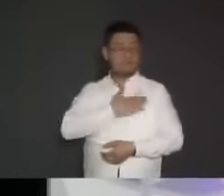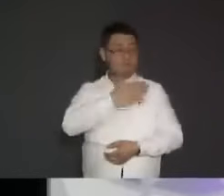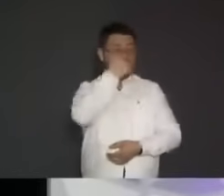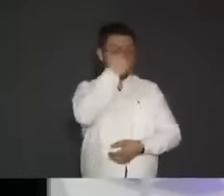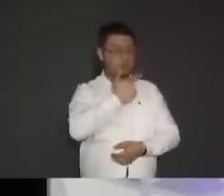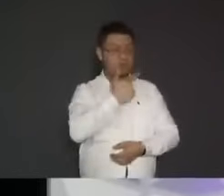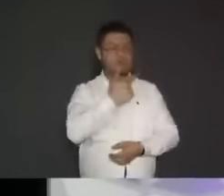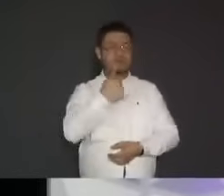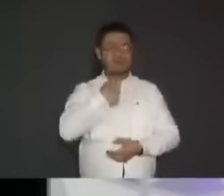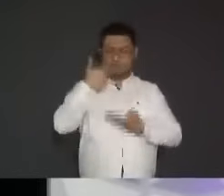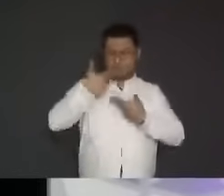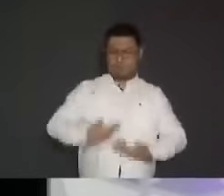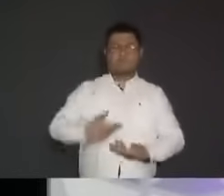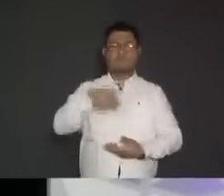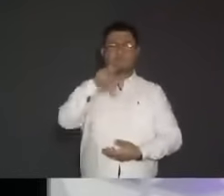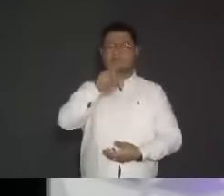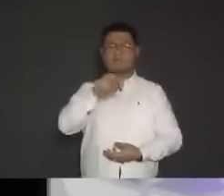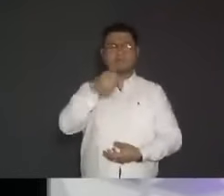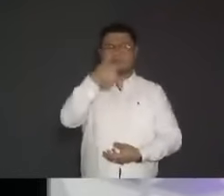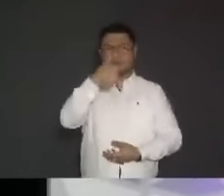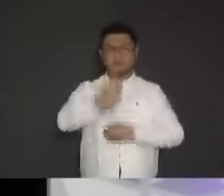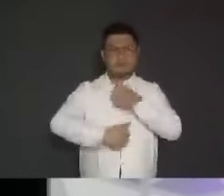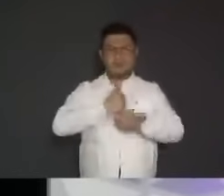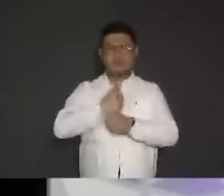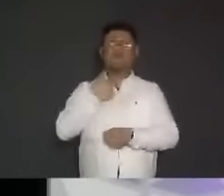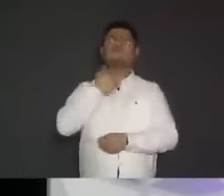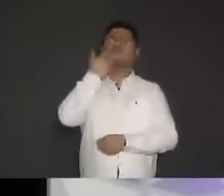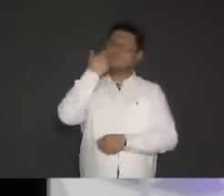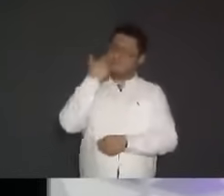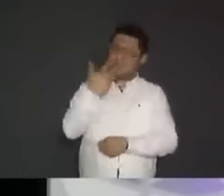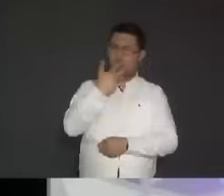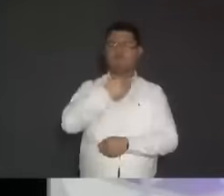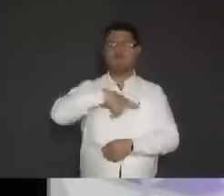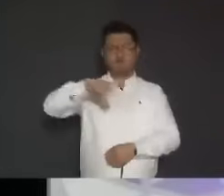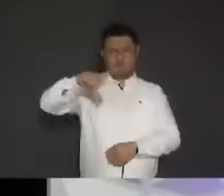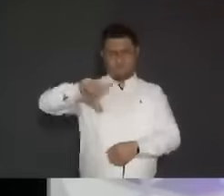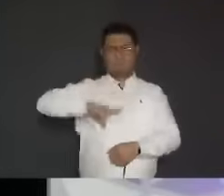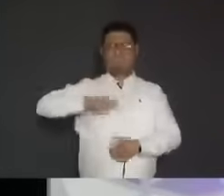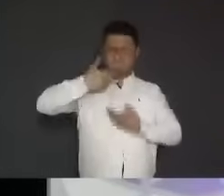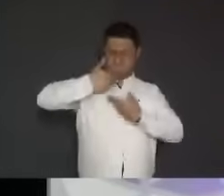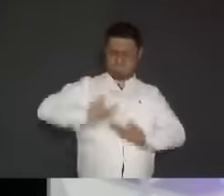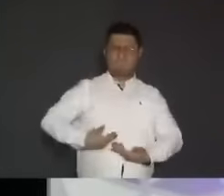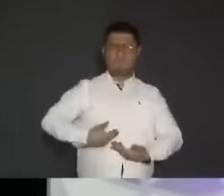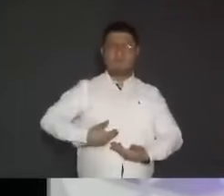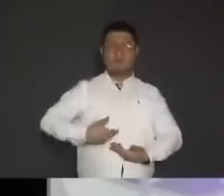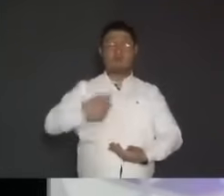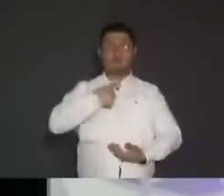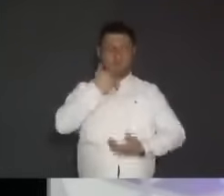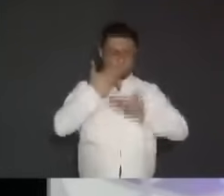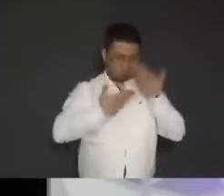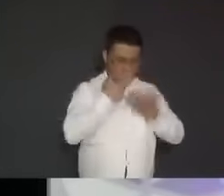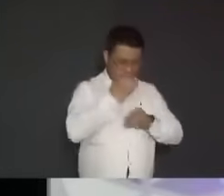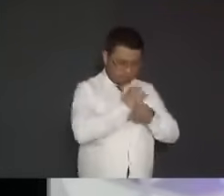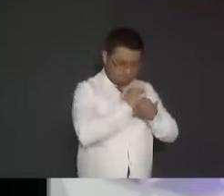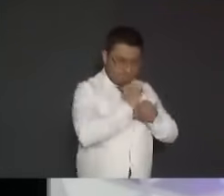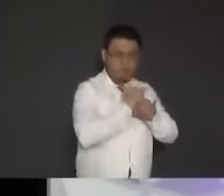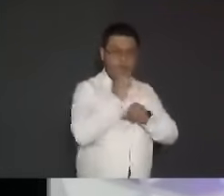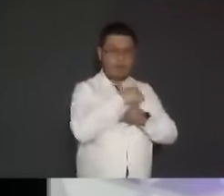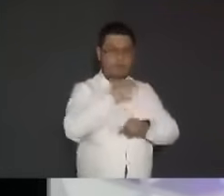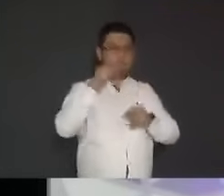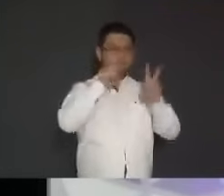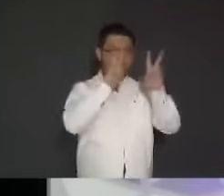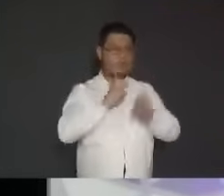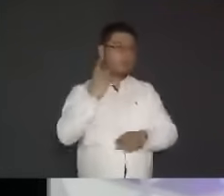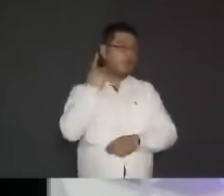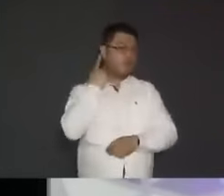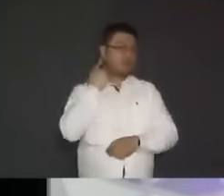Gómez, tengo 36 años y quiero ser gobernadora de Yucatán. Estudié Ciencias Políticas y Relaciones Internacionales, tengo